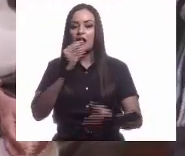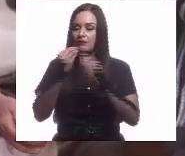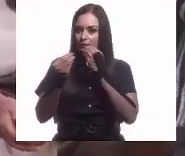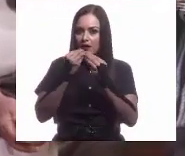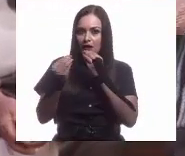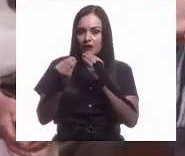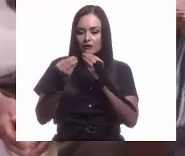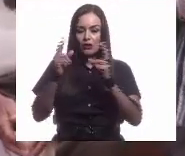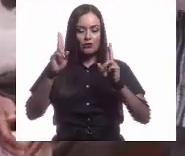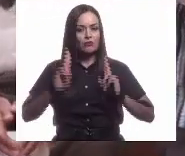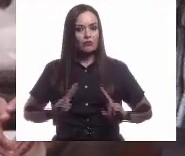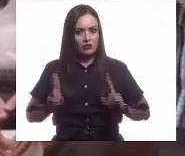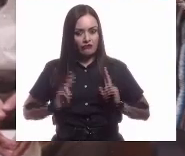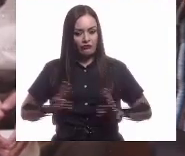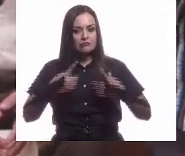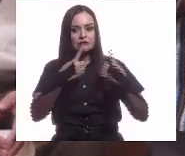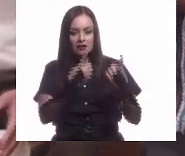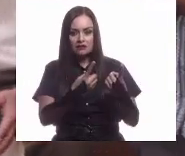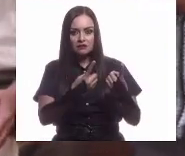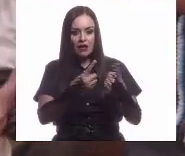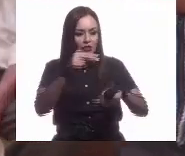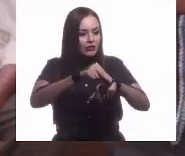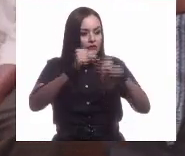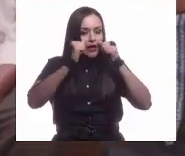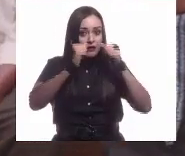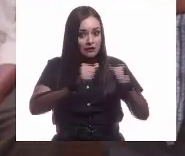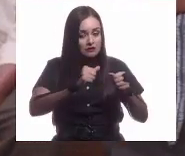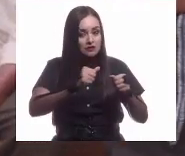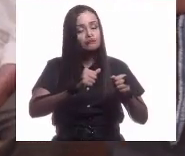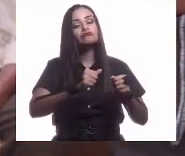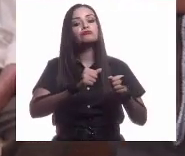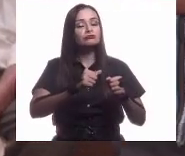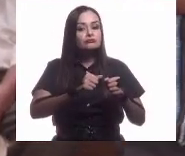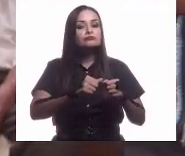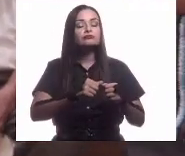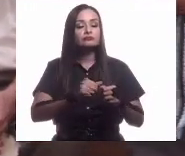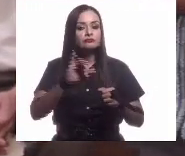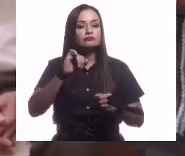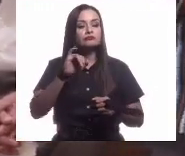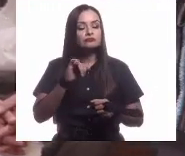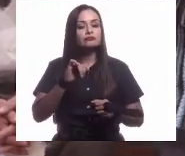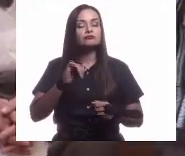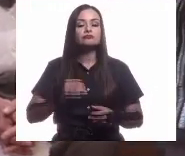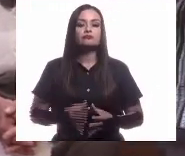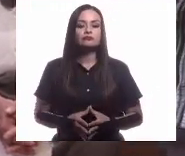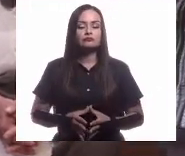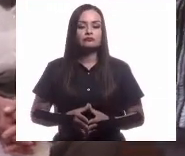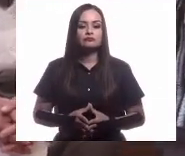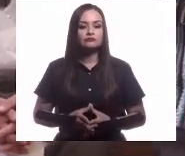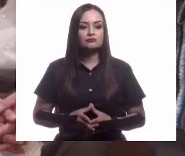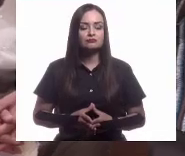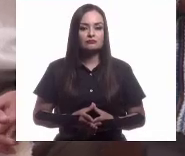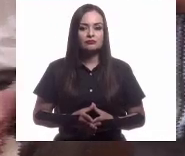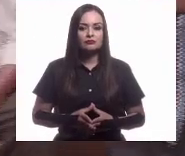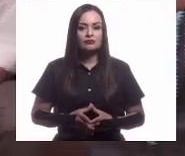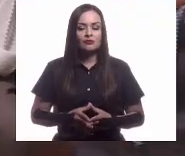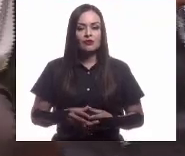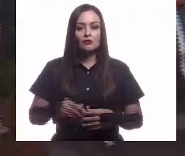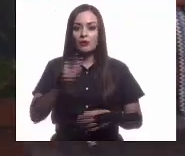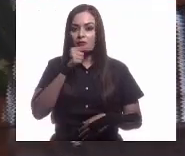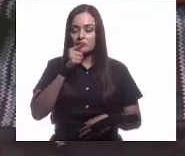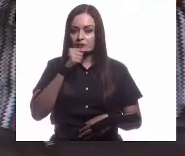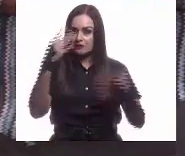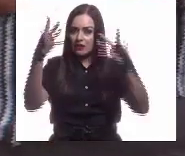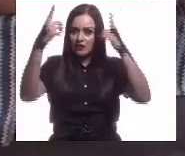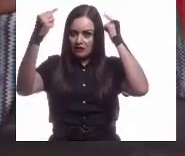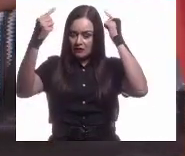alimentación, se les da uniformes, se les da atención médica y se les da estancia. Pero lo mejor, cuando salen y